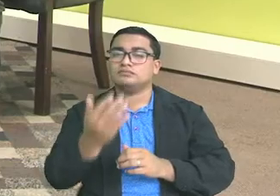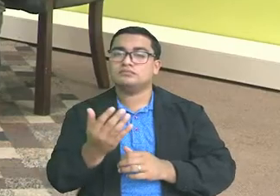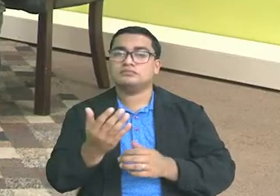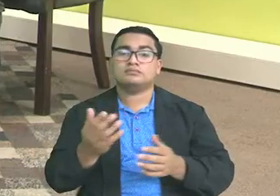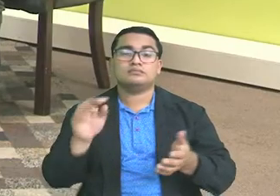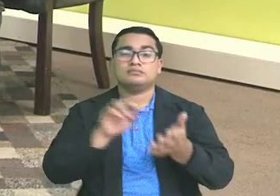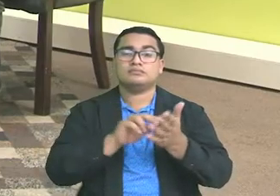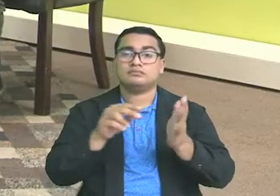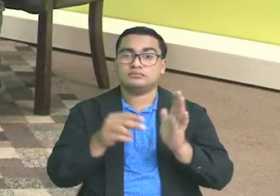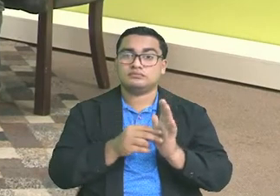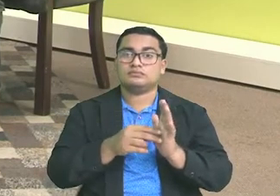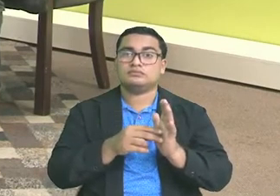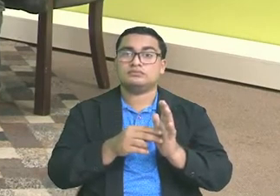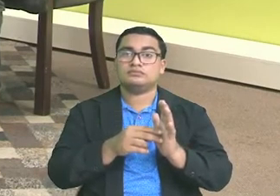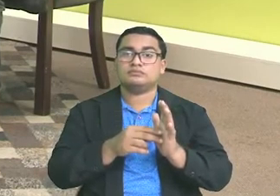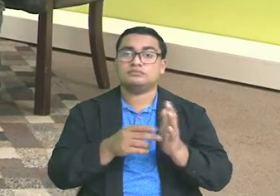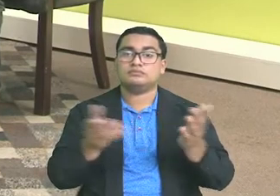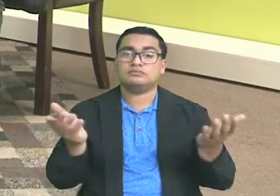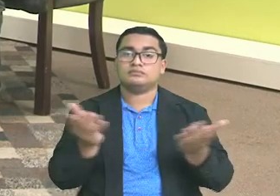cada vez es más común, ¿verdad?